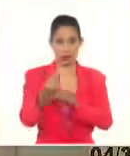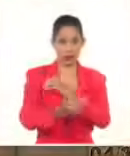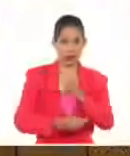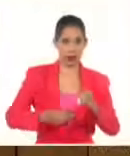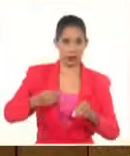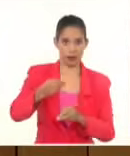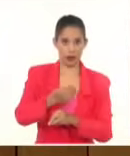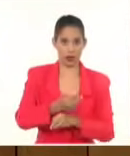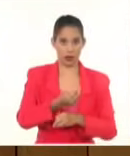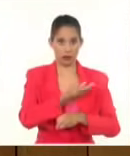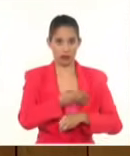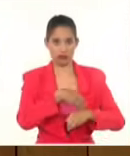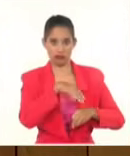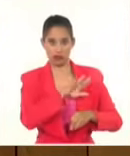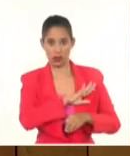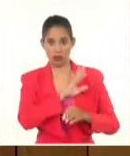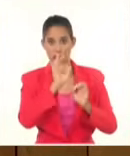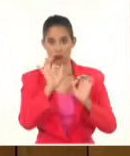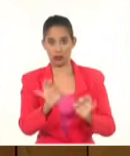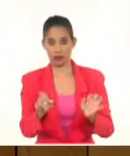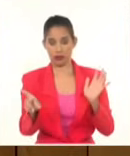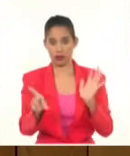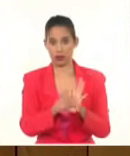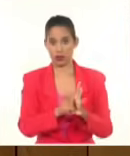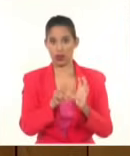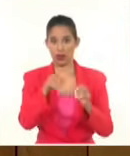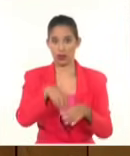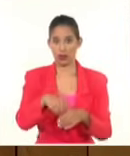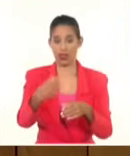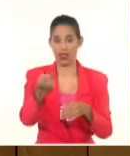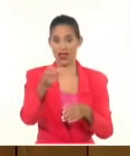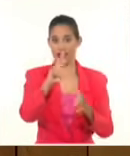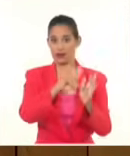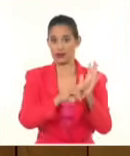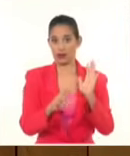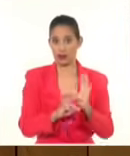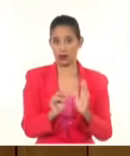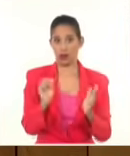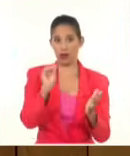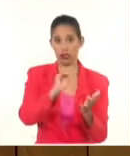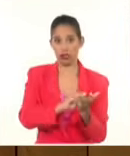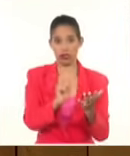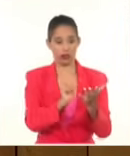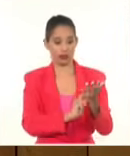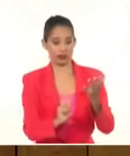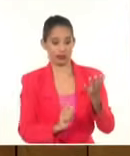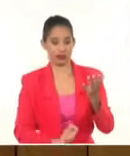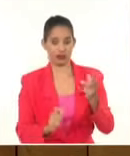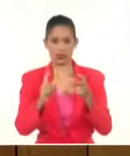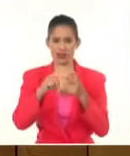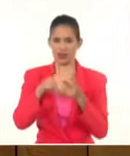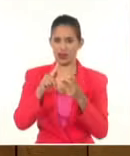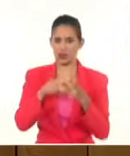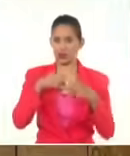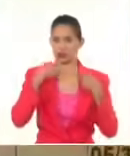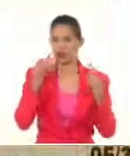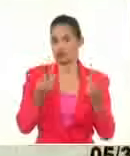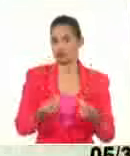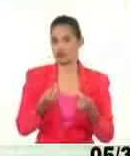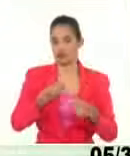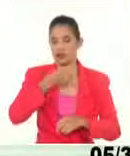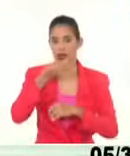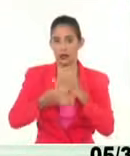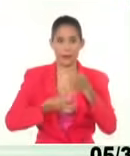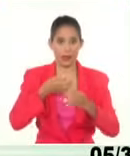que las establecidas en ley. O sea, es un artículo de amplio alcance. Un segundo fundamento. Continúa la